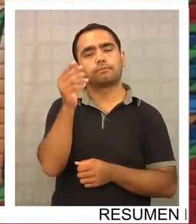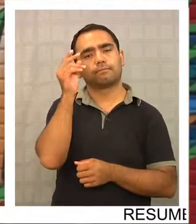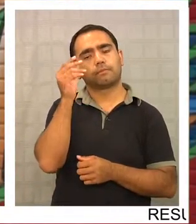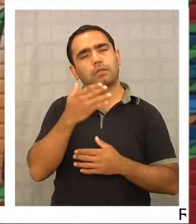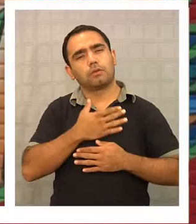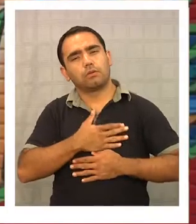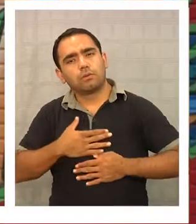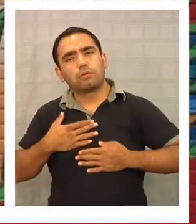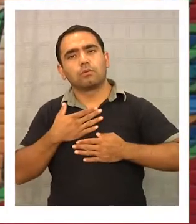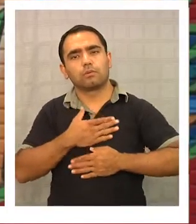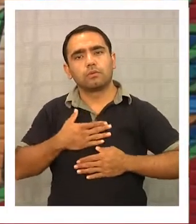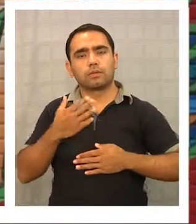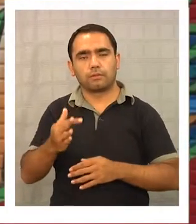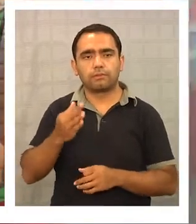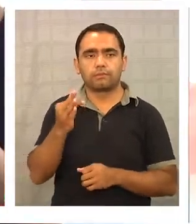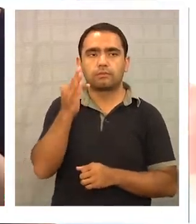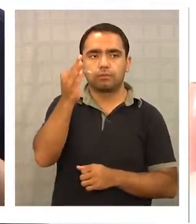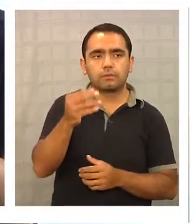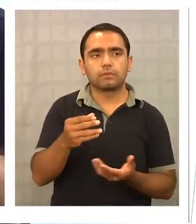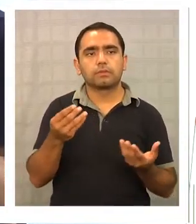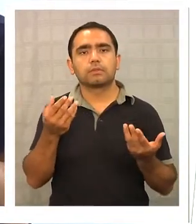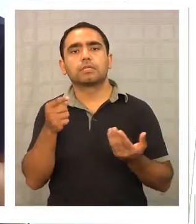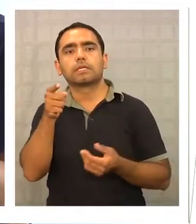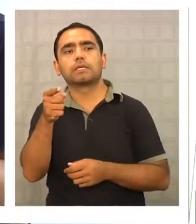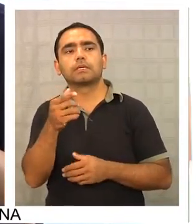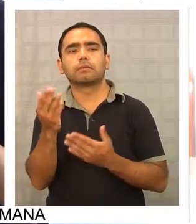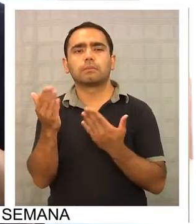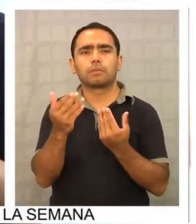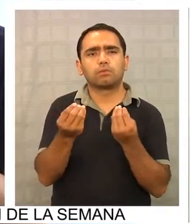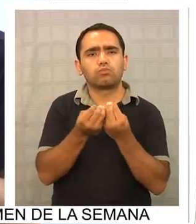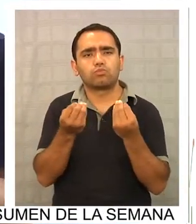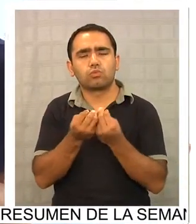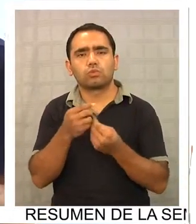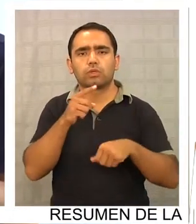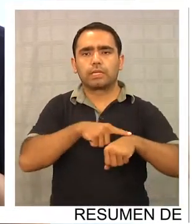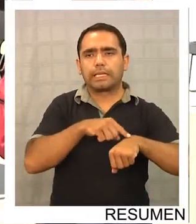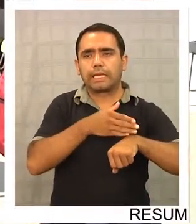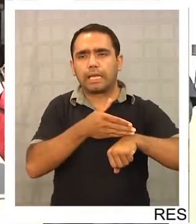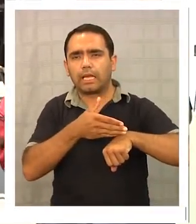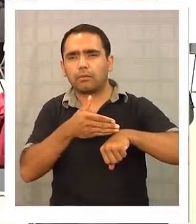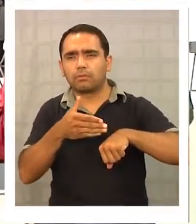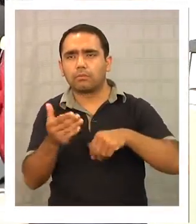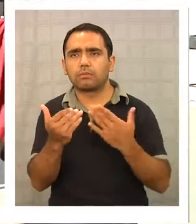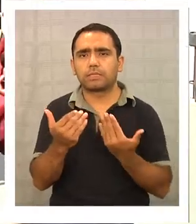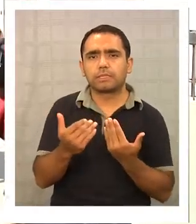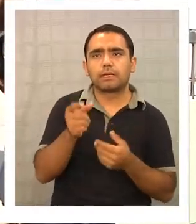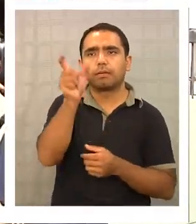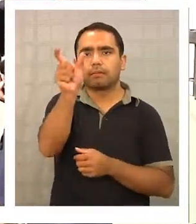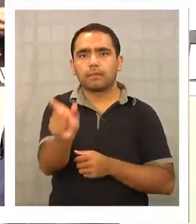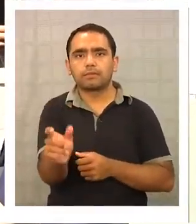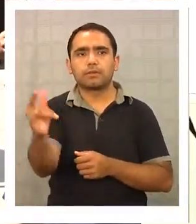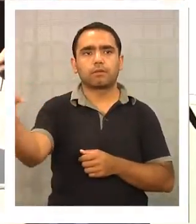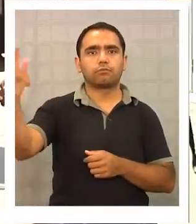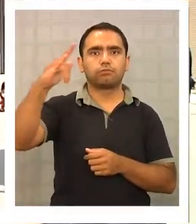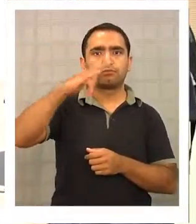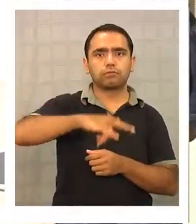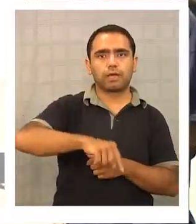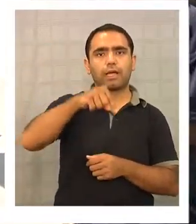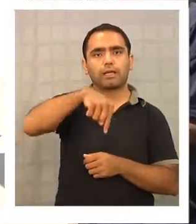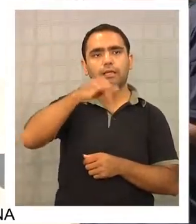salir, no son algunas complicaciones, pero ya estamos andando bien. Asimismo, el proyecto ganador de un FNDR 2